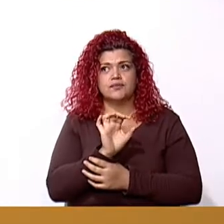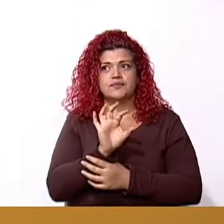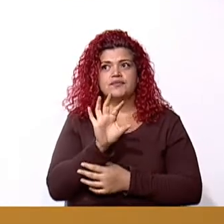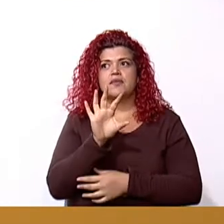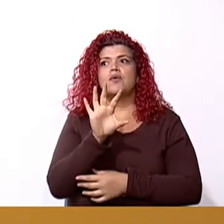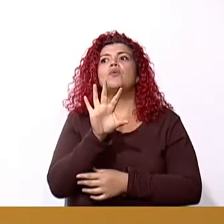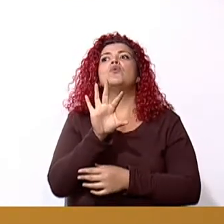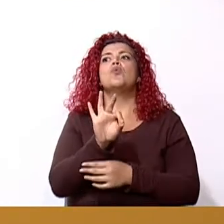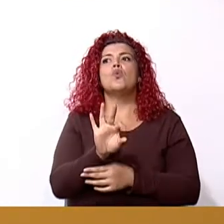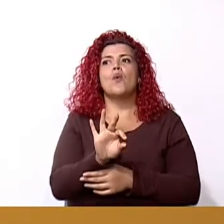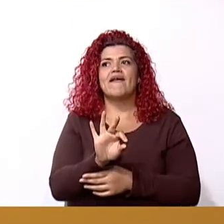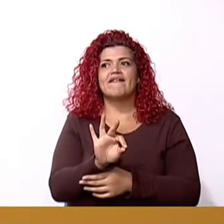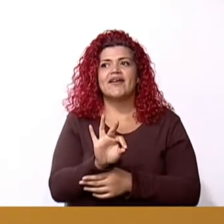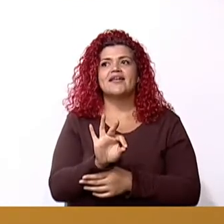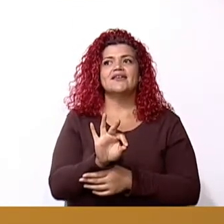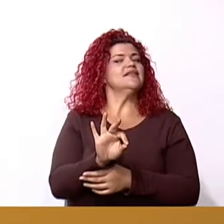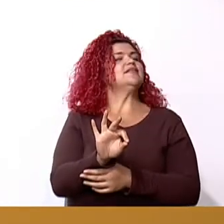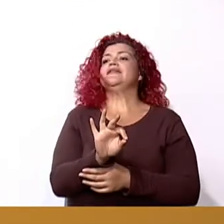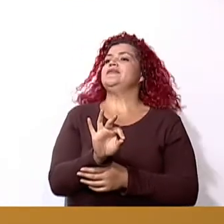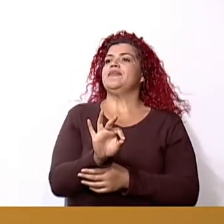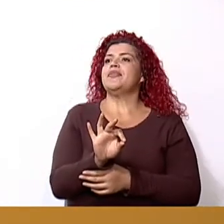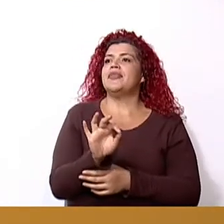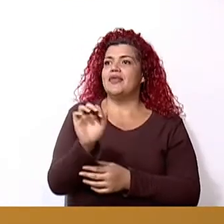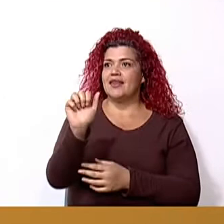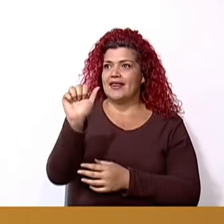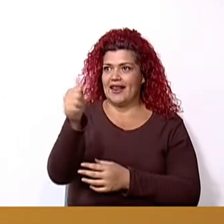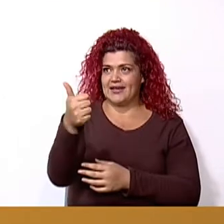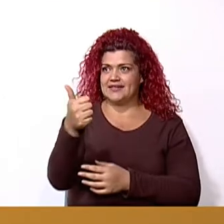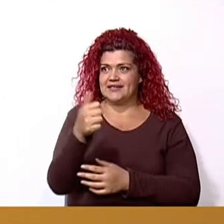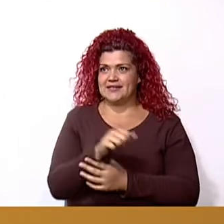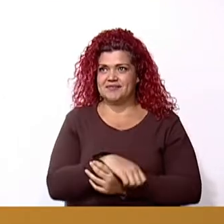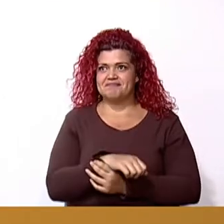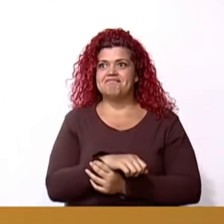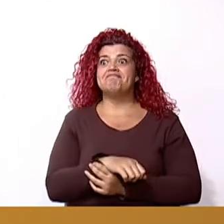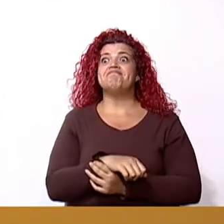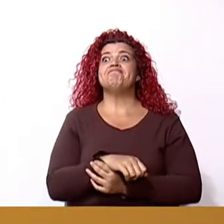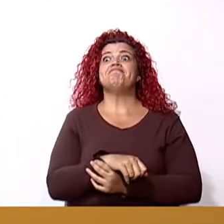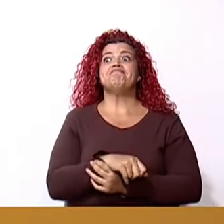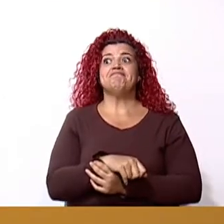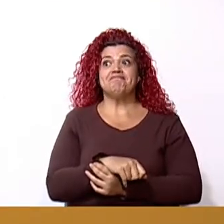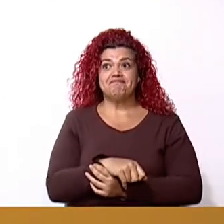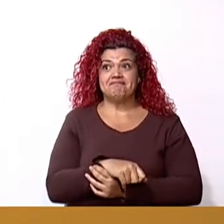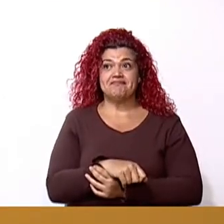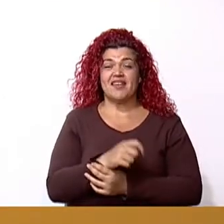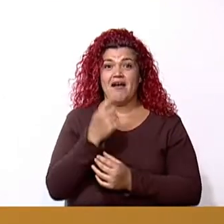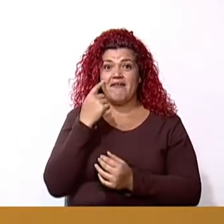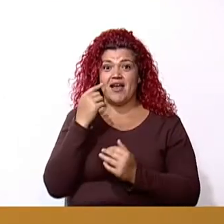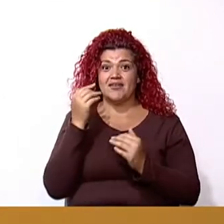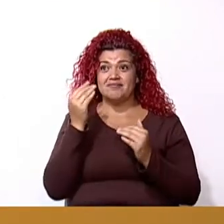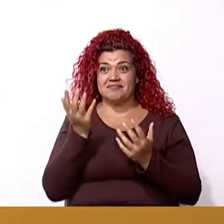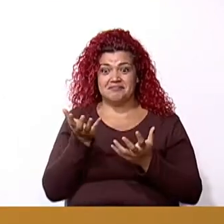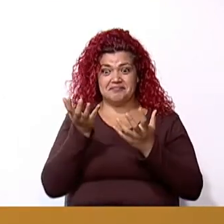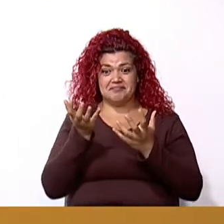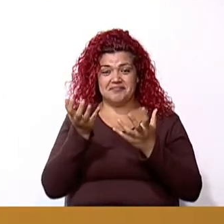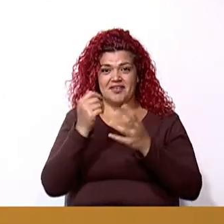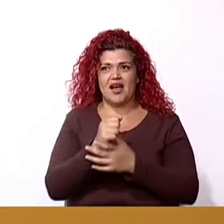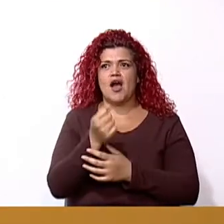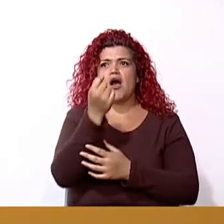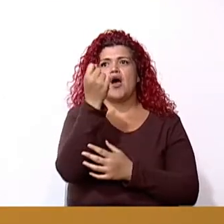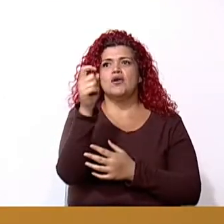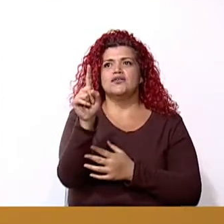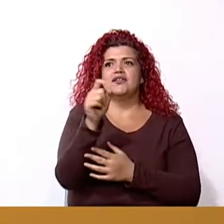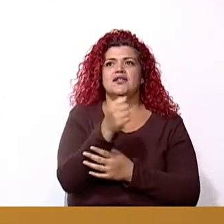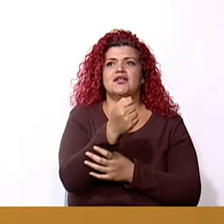ocho, nueve, diez. Ya van quedando pesaditas.